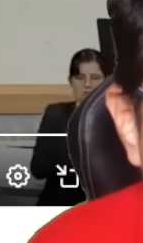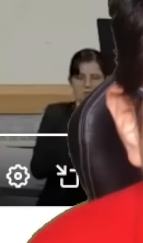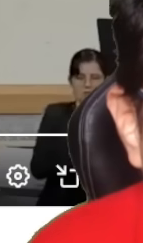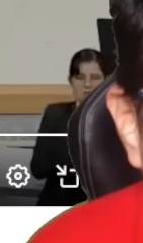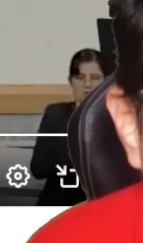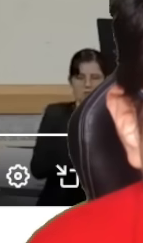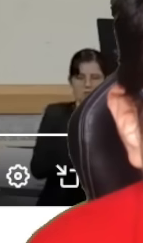chu